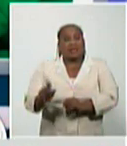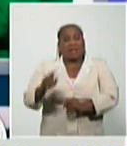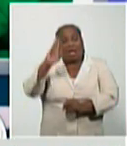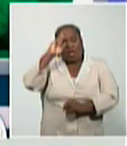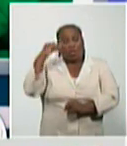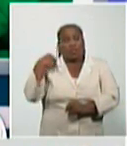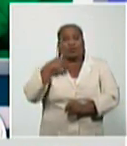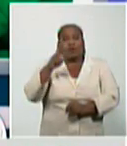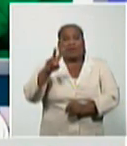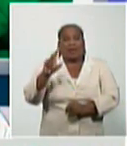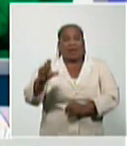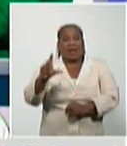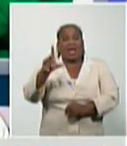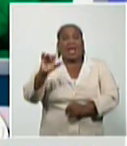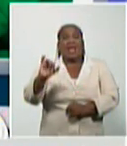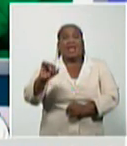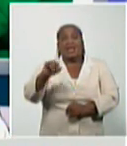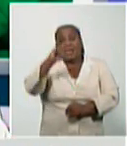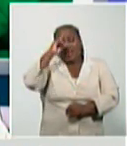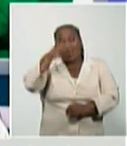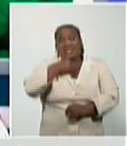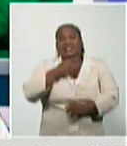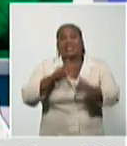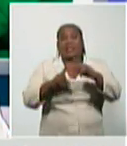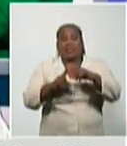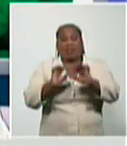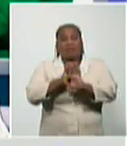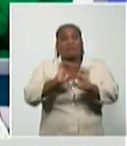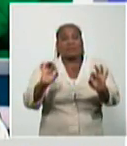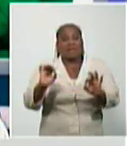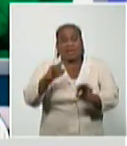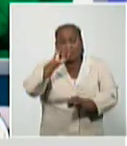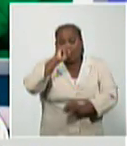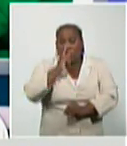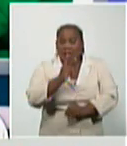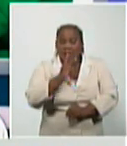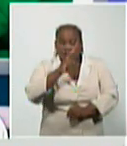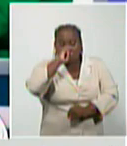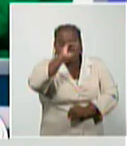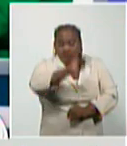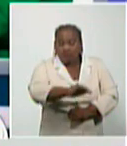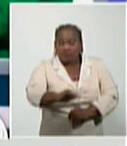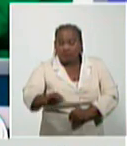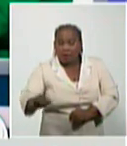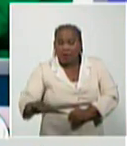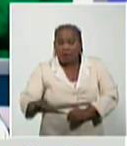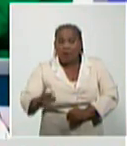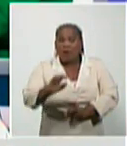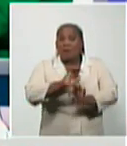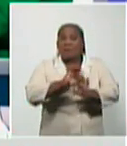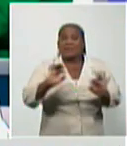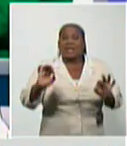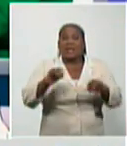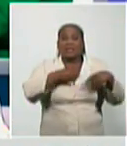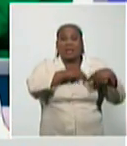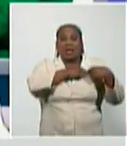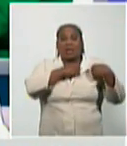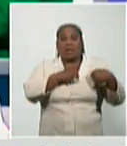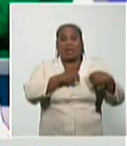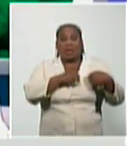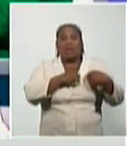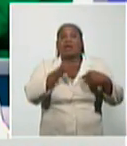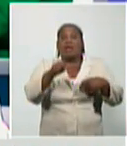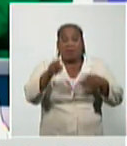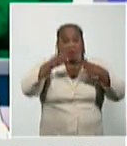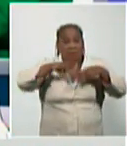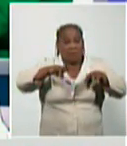Clara, especialista en pediatría, especialista de segundo grado en cardiovascular, que estudió 36 niños,